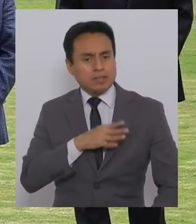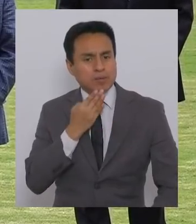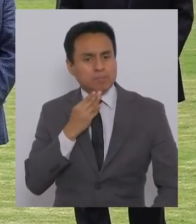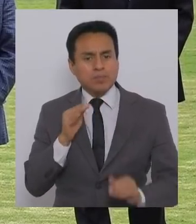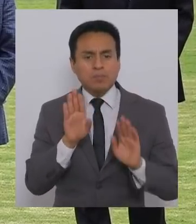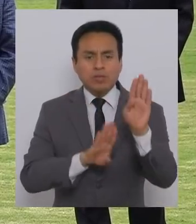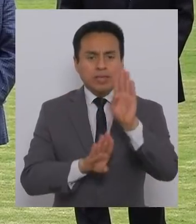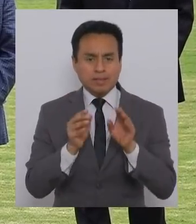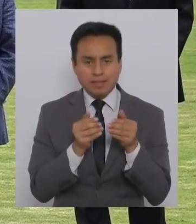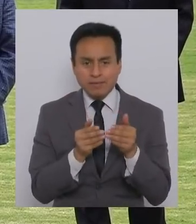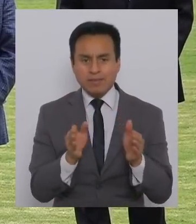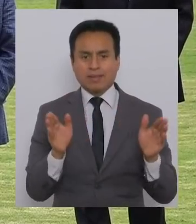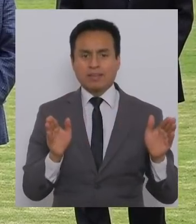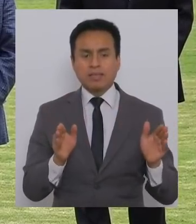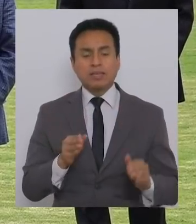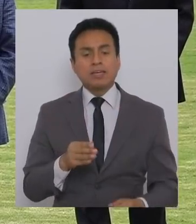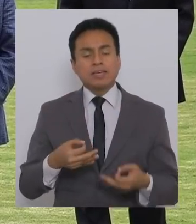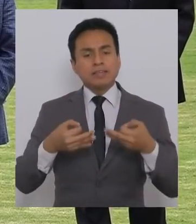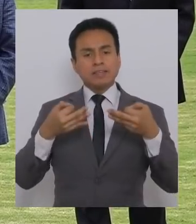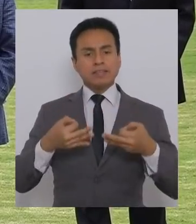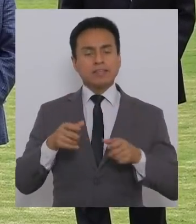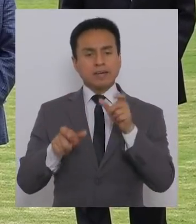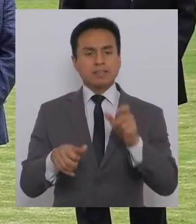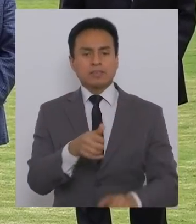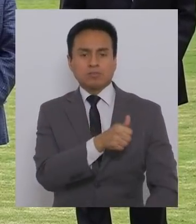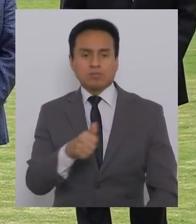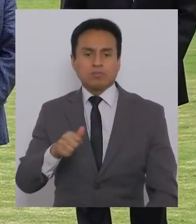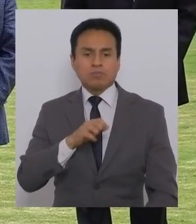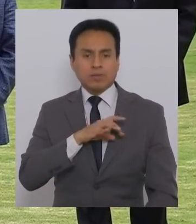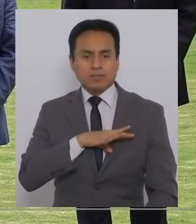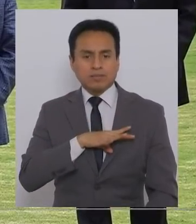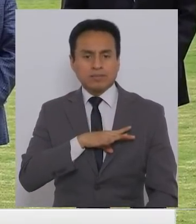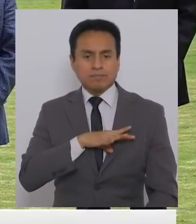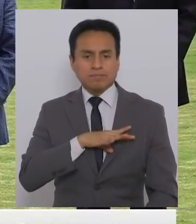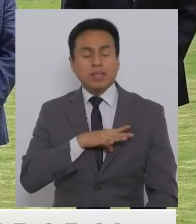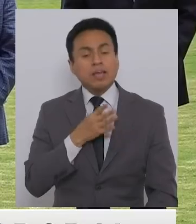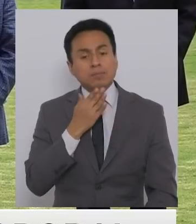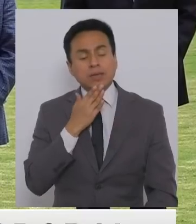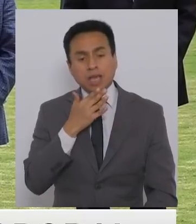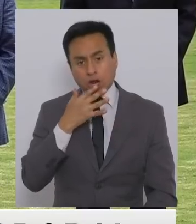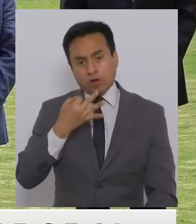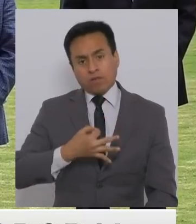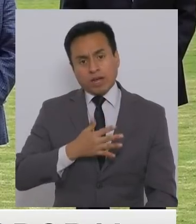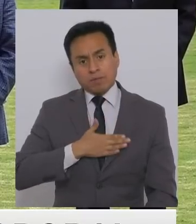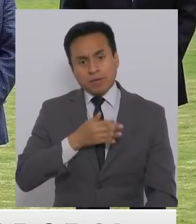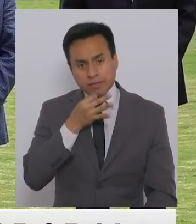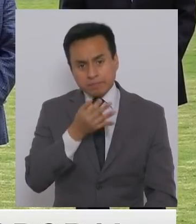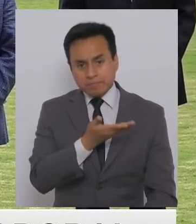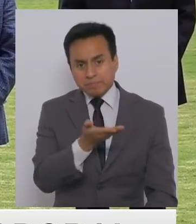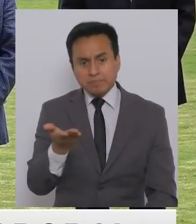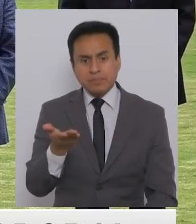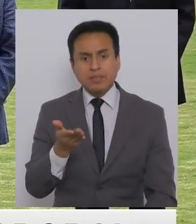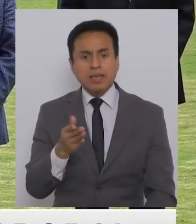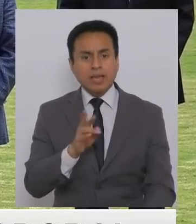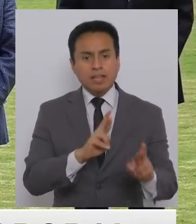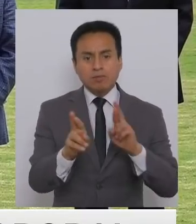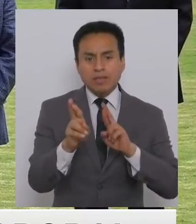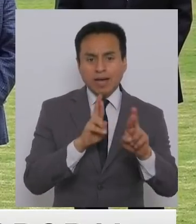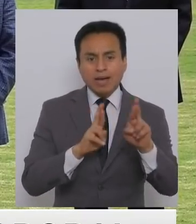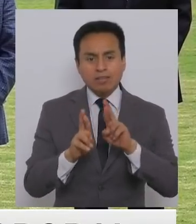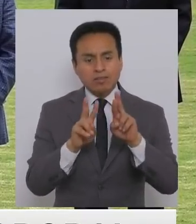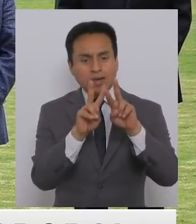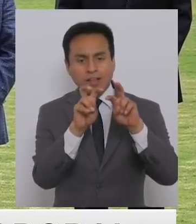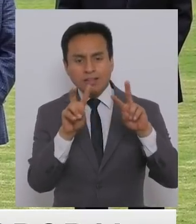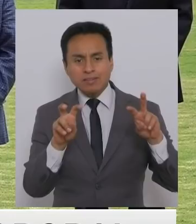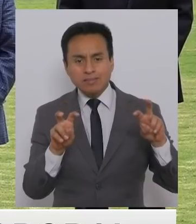libertad y la dignidad de todos nuestros compatriotas. Y creo francamente que los resultados, si ustedes los